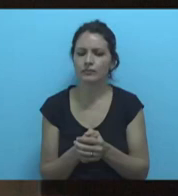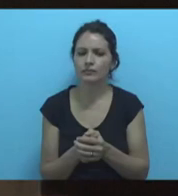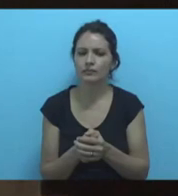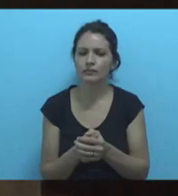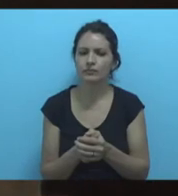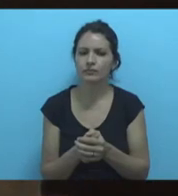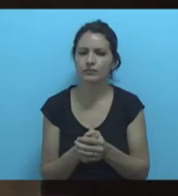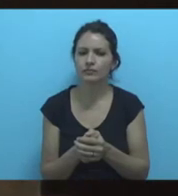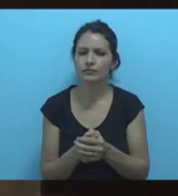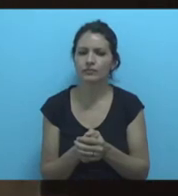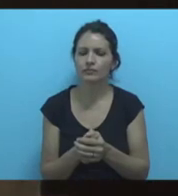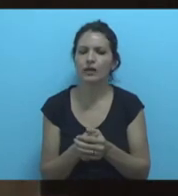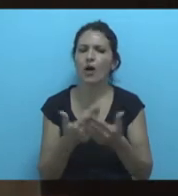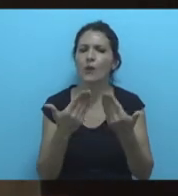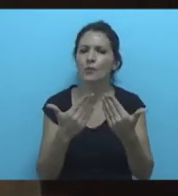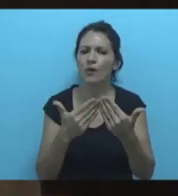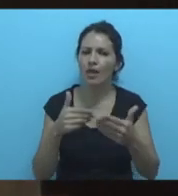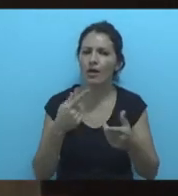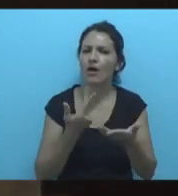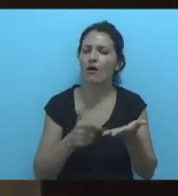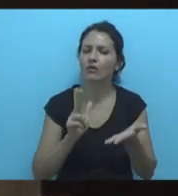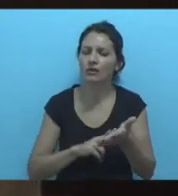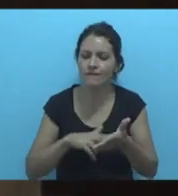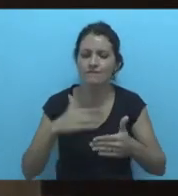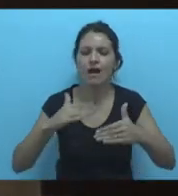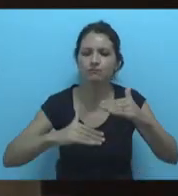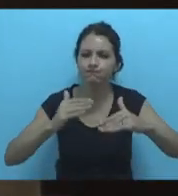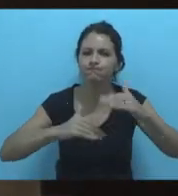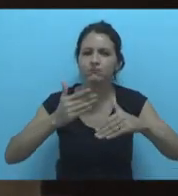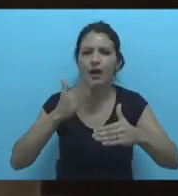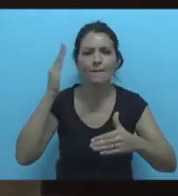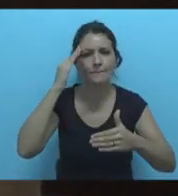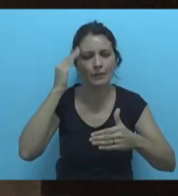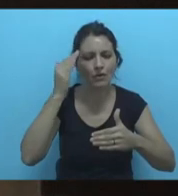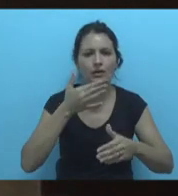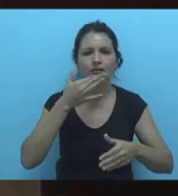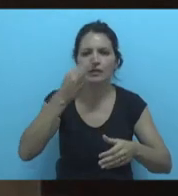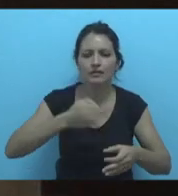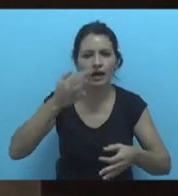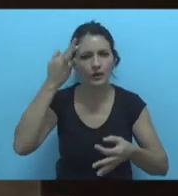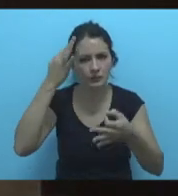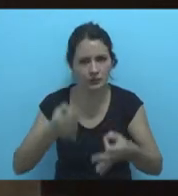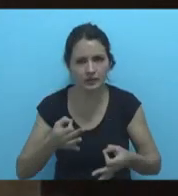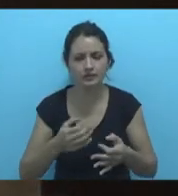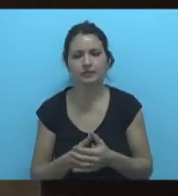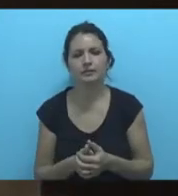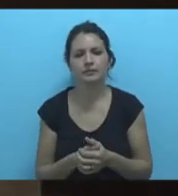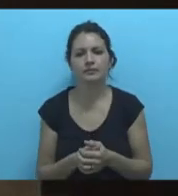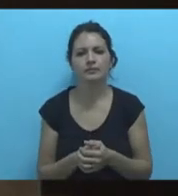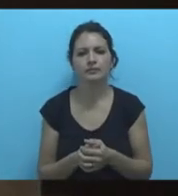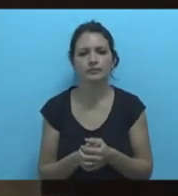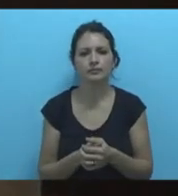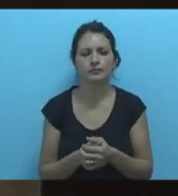la verdad y la justicia y la posibilidad concreta de impulsar la apertura, la nulidad de las leyes